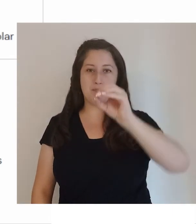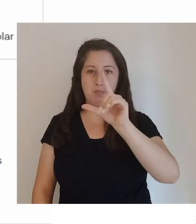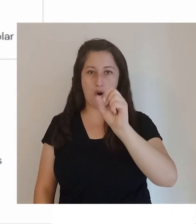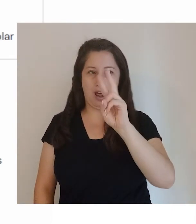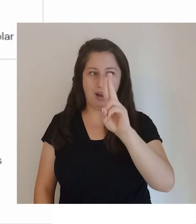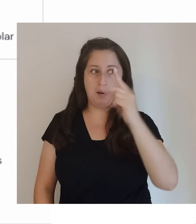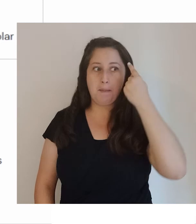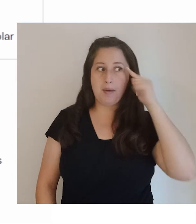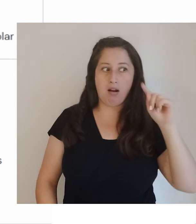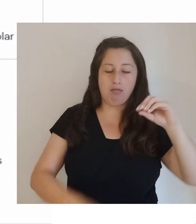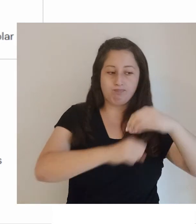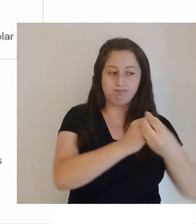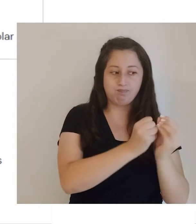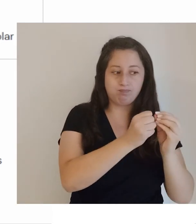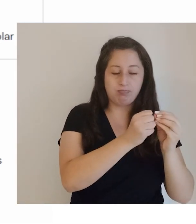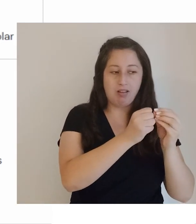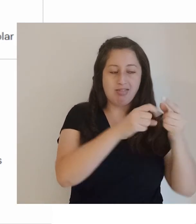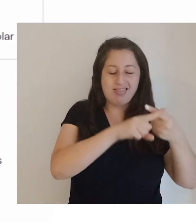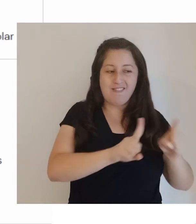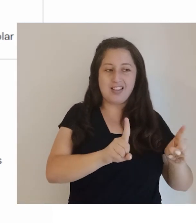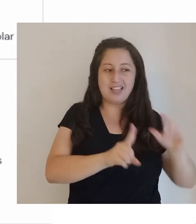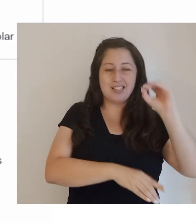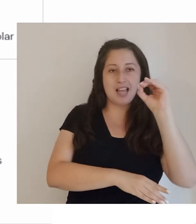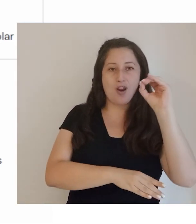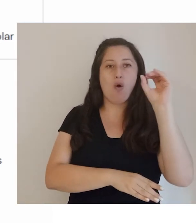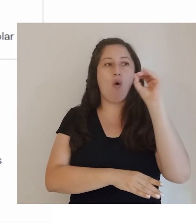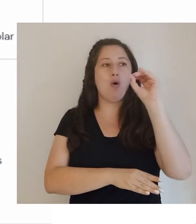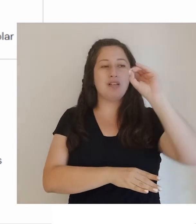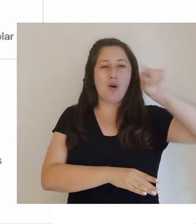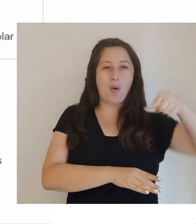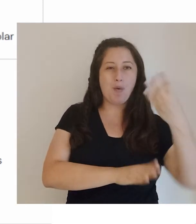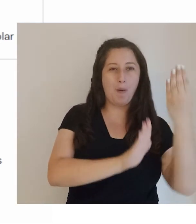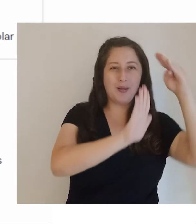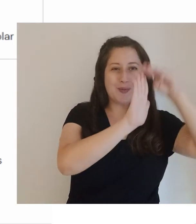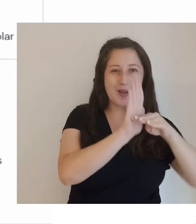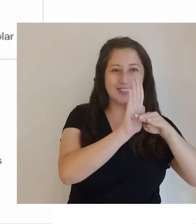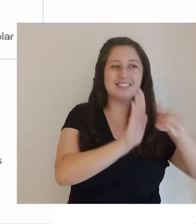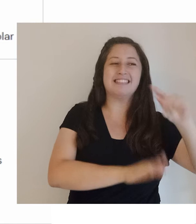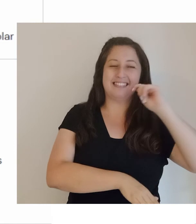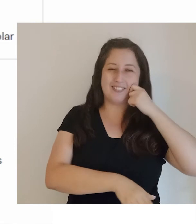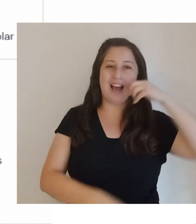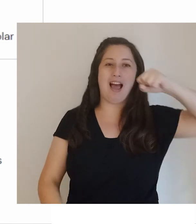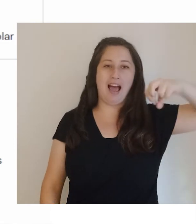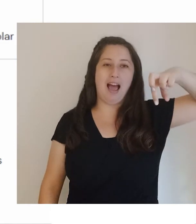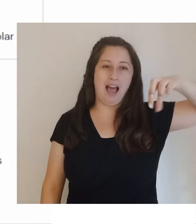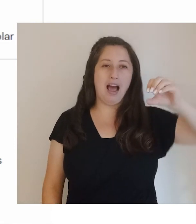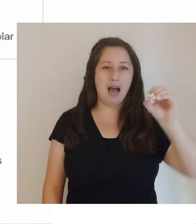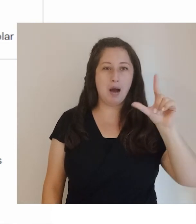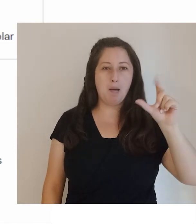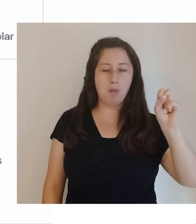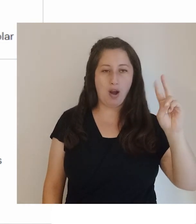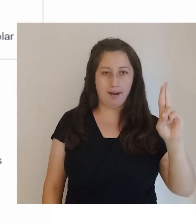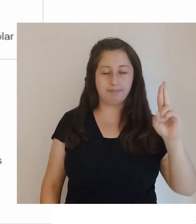algunos autores proponen menor a 0,4, es apolar. El momento